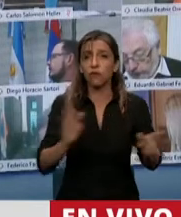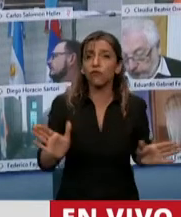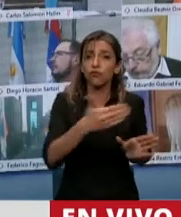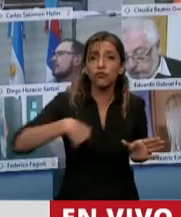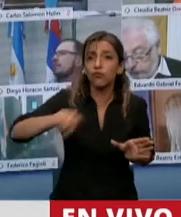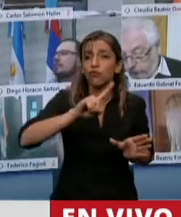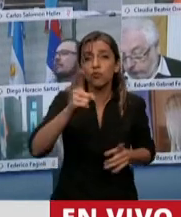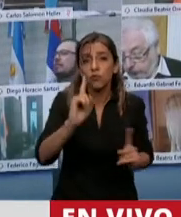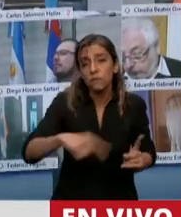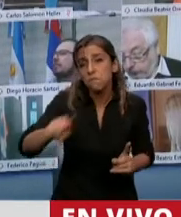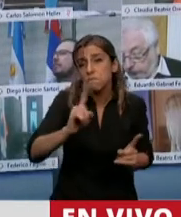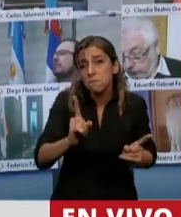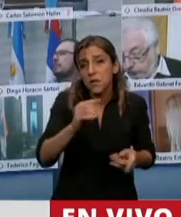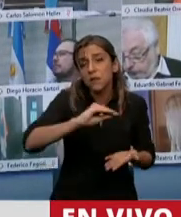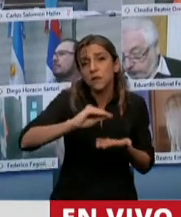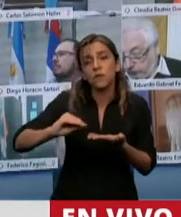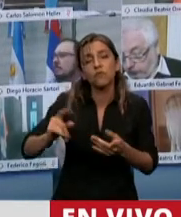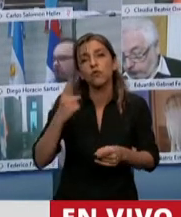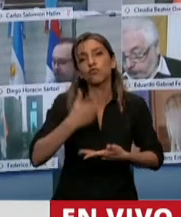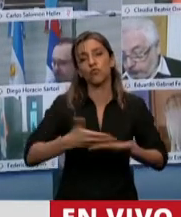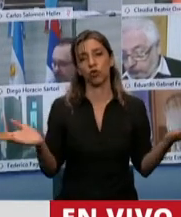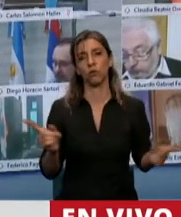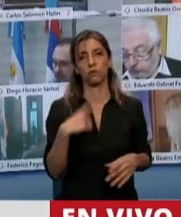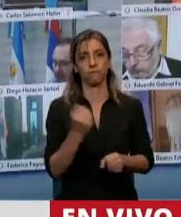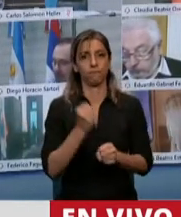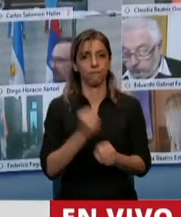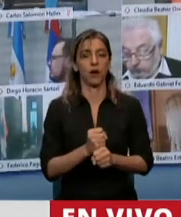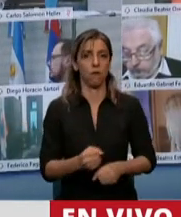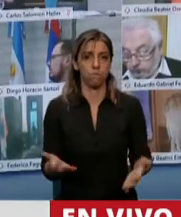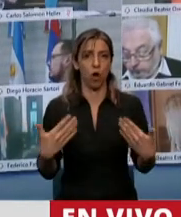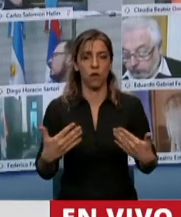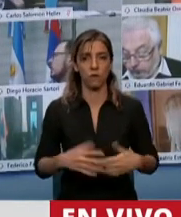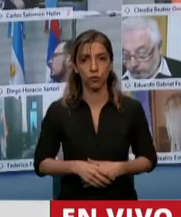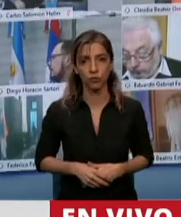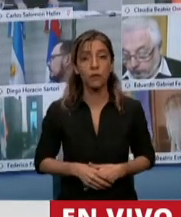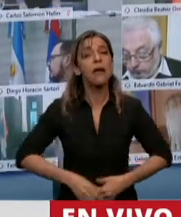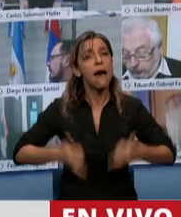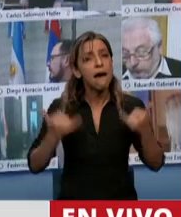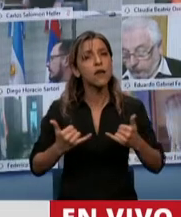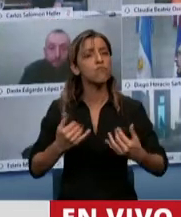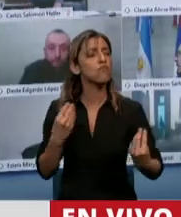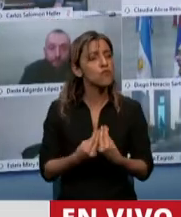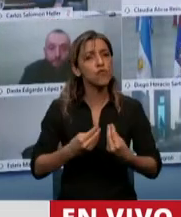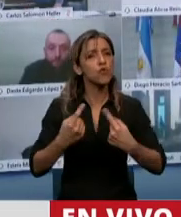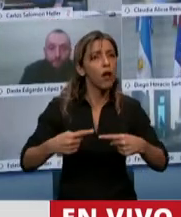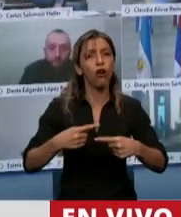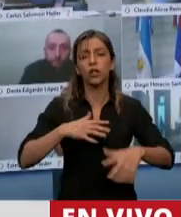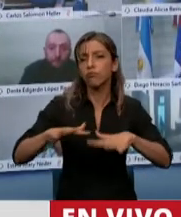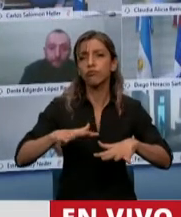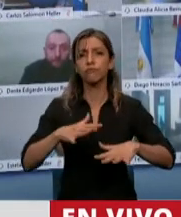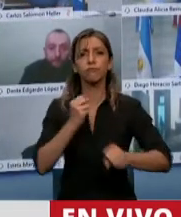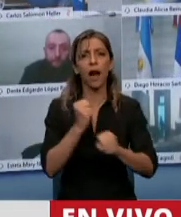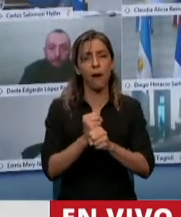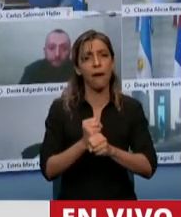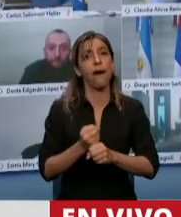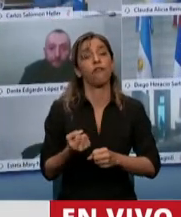mucho para hacer y que efectivamente lo hicimos en este tiempo de pandemia. Y quiero decir esto, no es cierto y en ningún